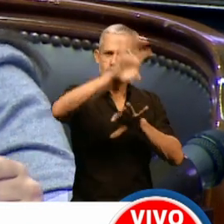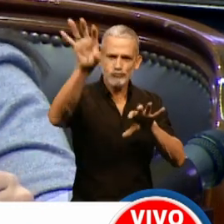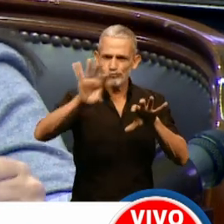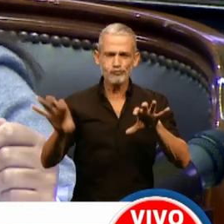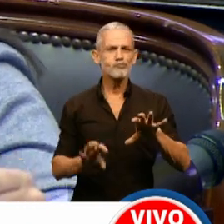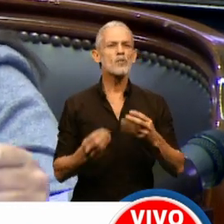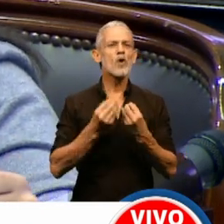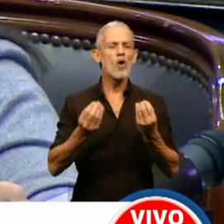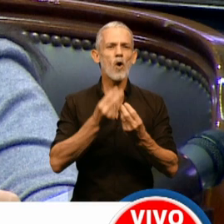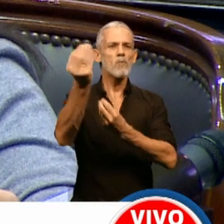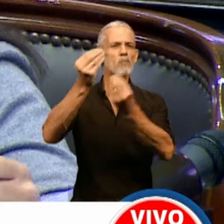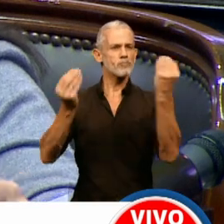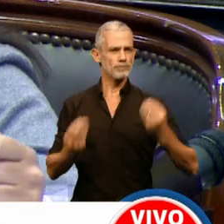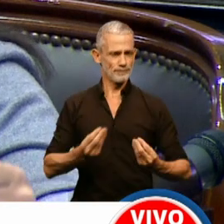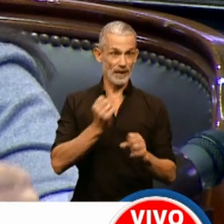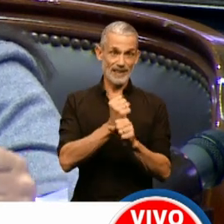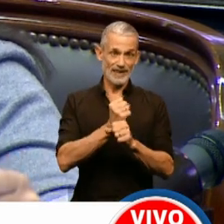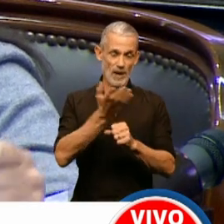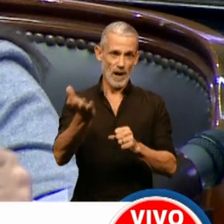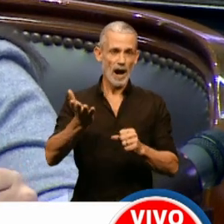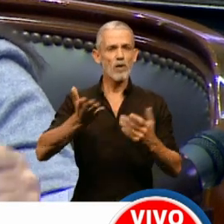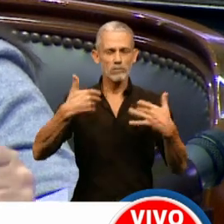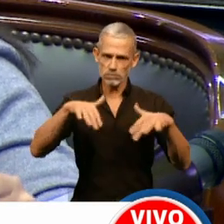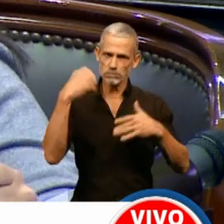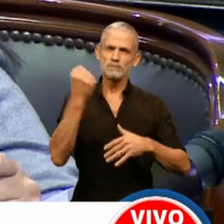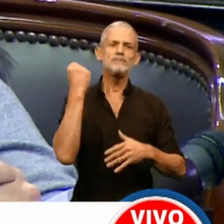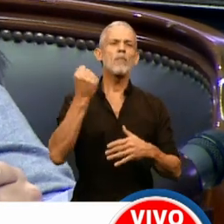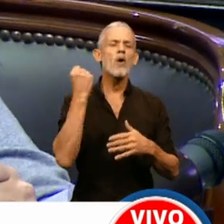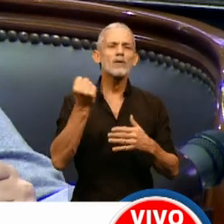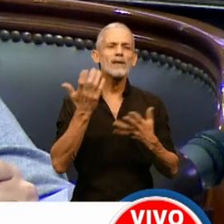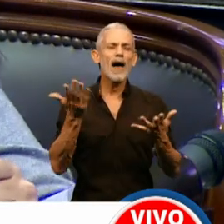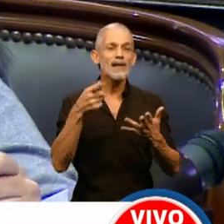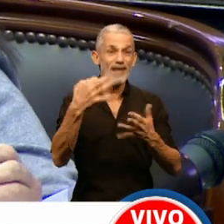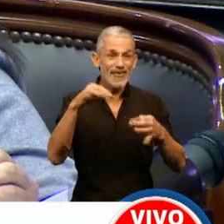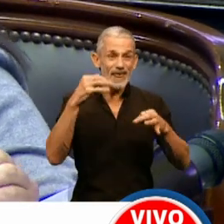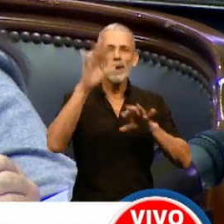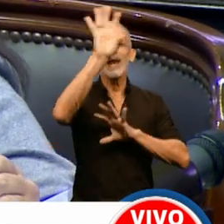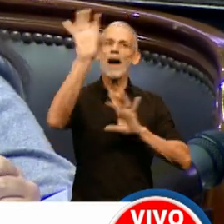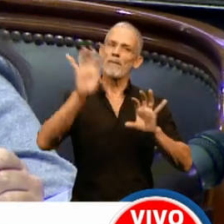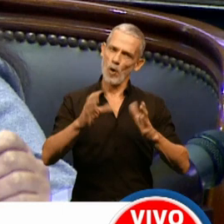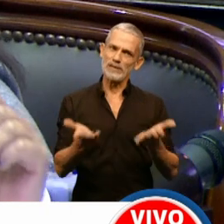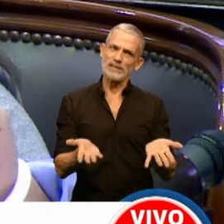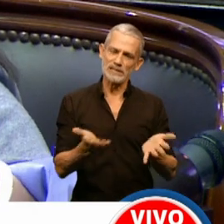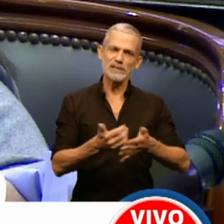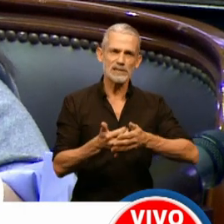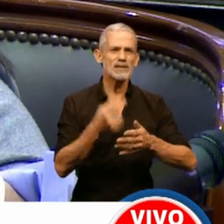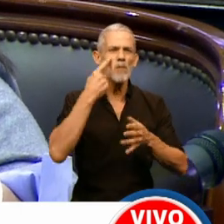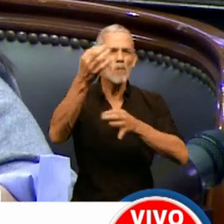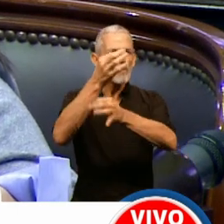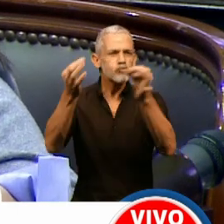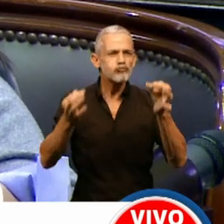de los puestos laborales vaya sí es importante que esto se aplique en las provincias en los